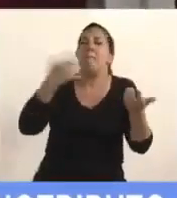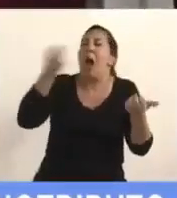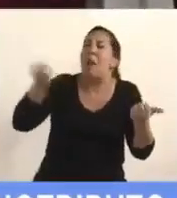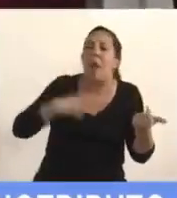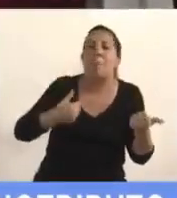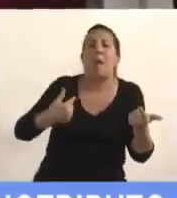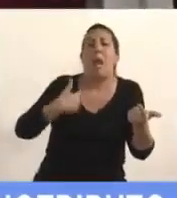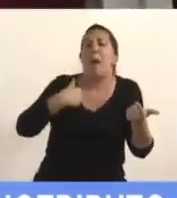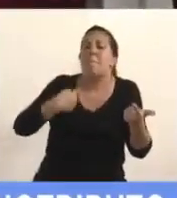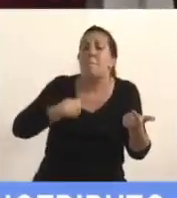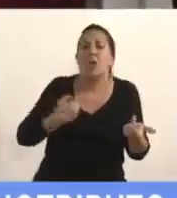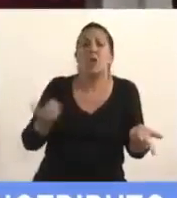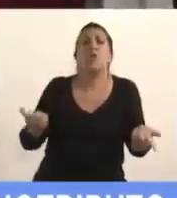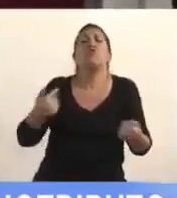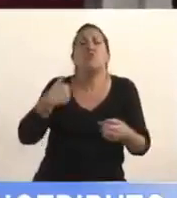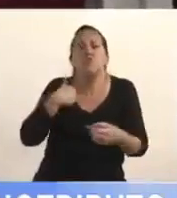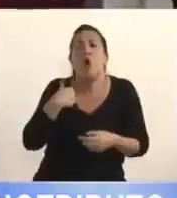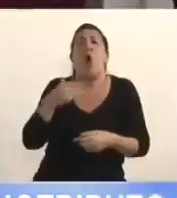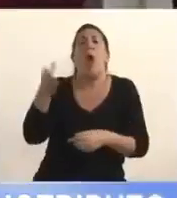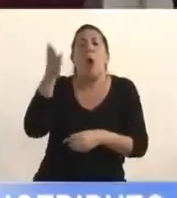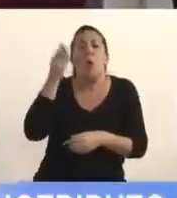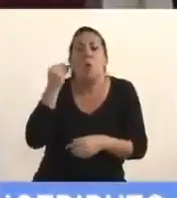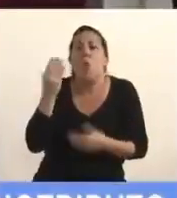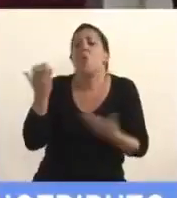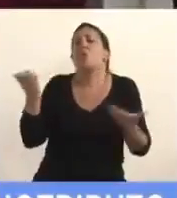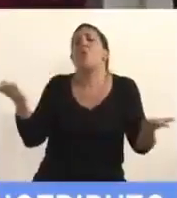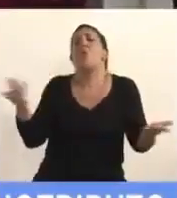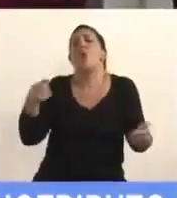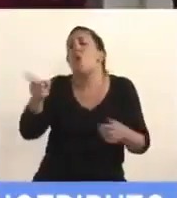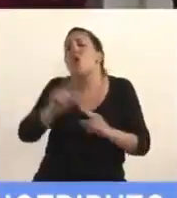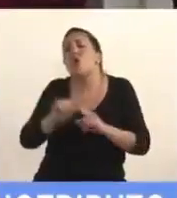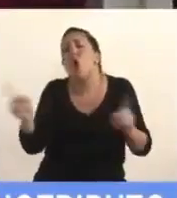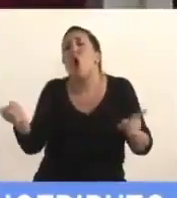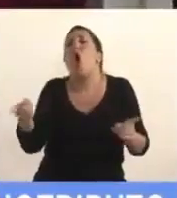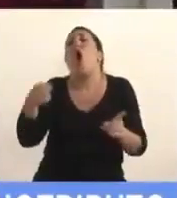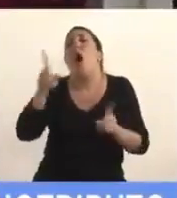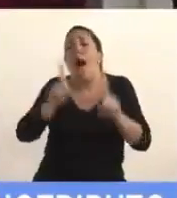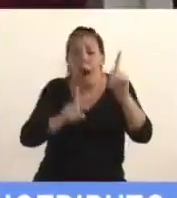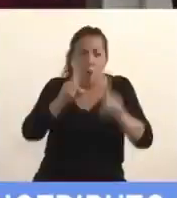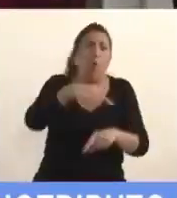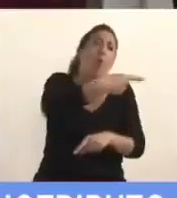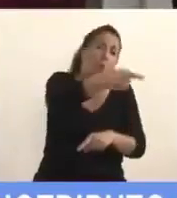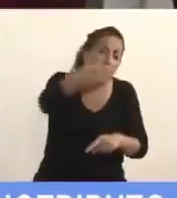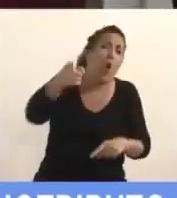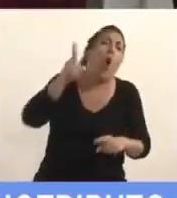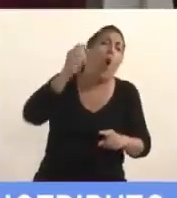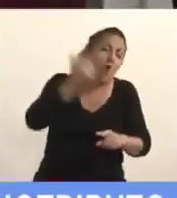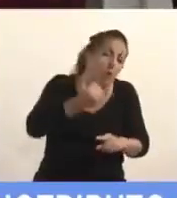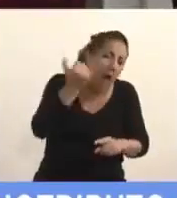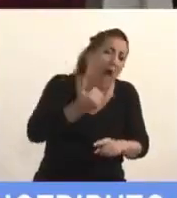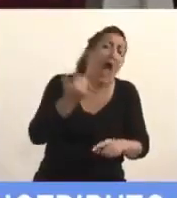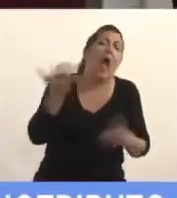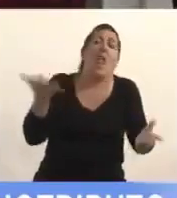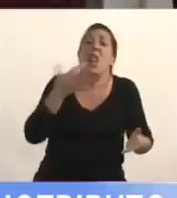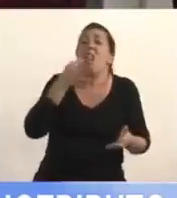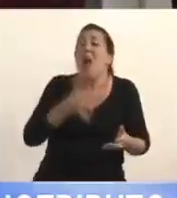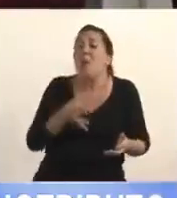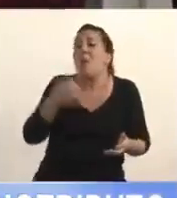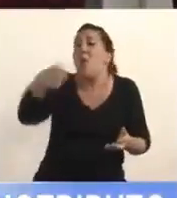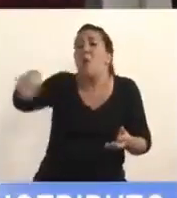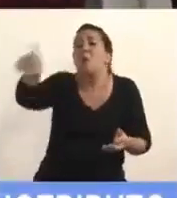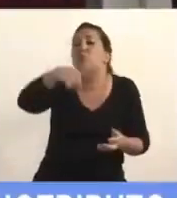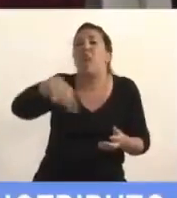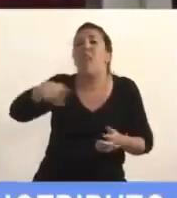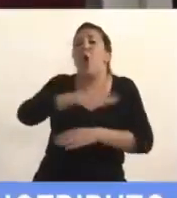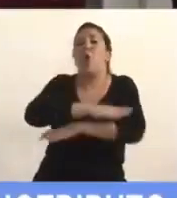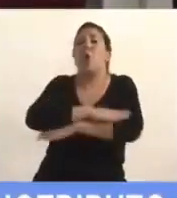cuando hablan, yo los escucho. No, bueno, usted no, pero sí alguna u otra u otro. Y la verdad que ustedes se